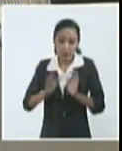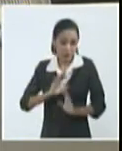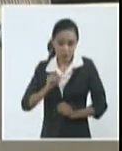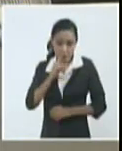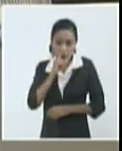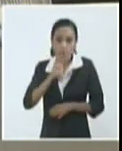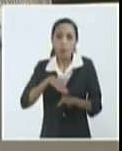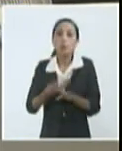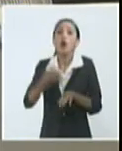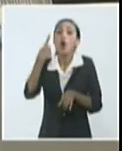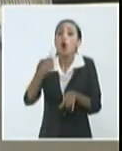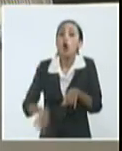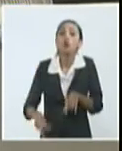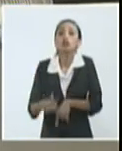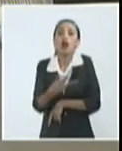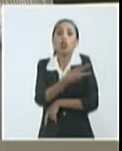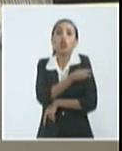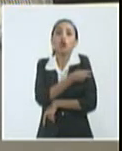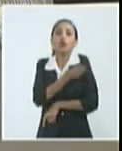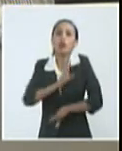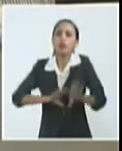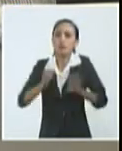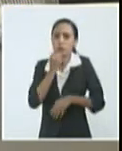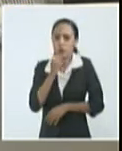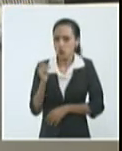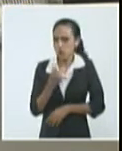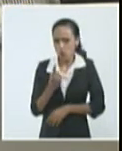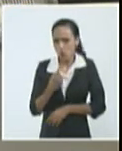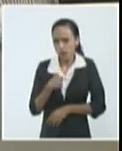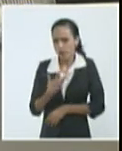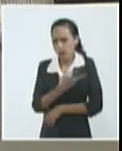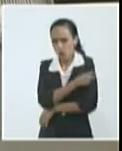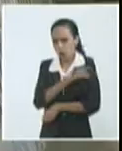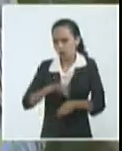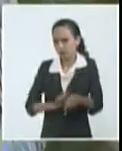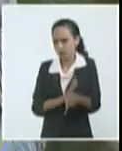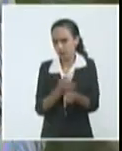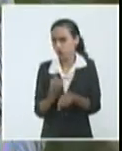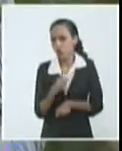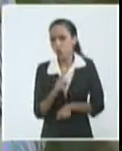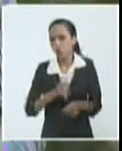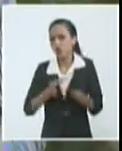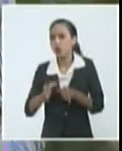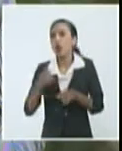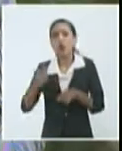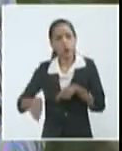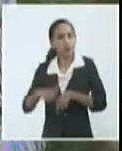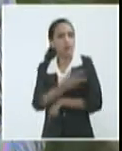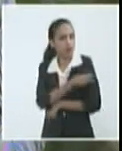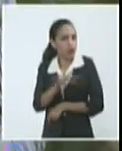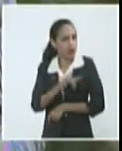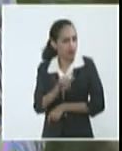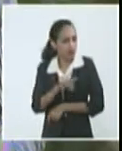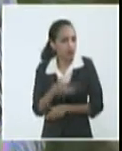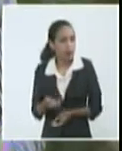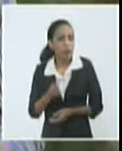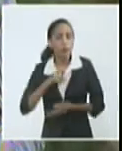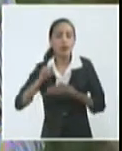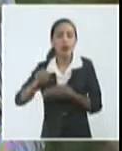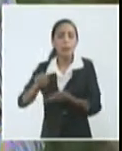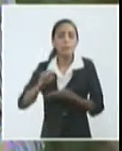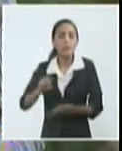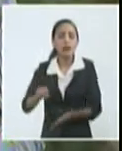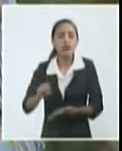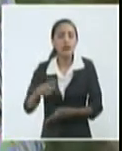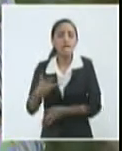Esa no es una situación solo con las vacunas de la COVID, nosotros sabemos que hay muchas vacunas, incluso dentro de las campañas de vacunación cubana, hay vacunas